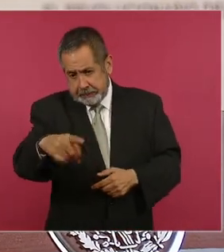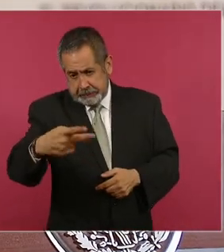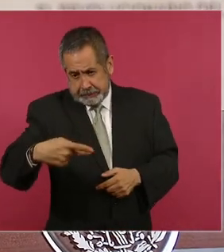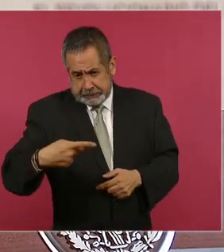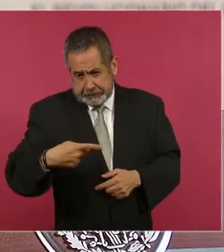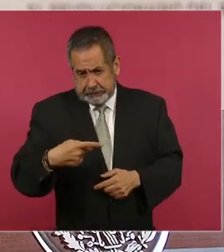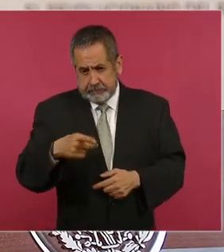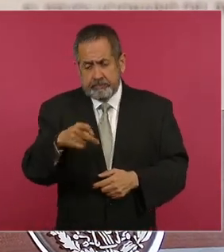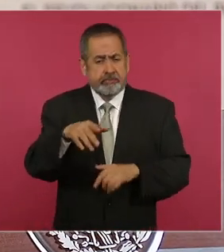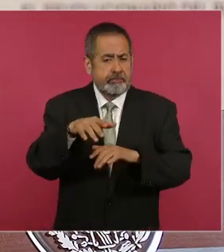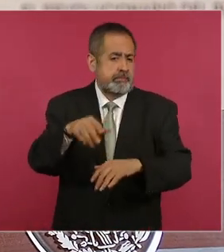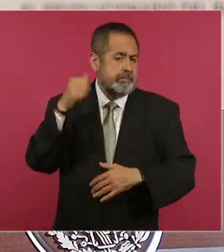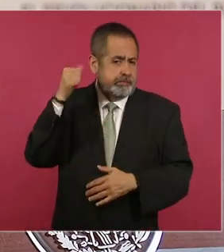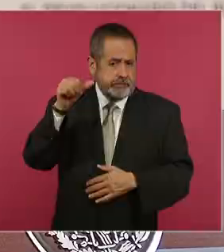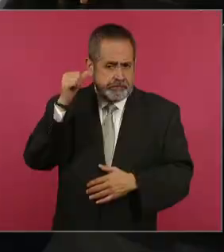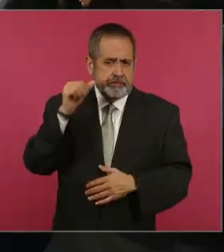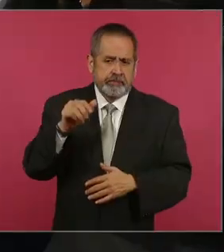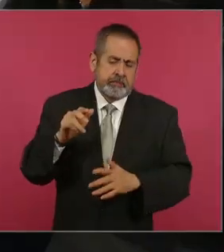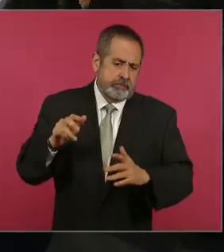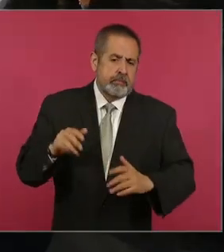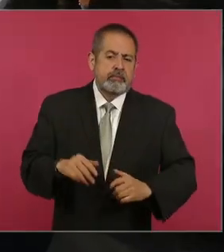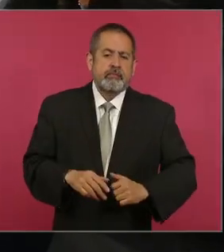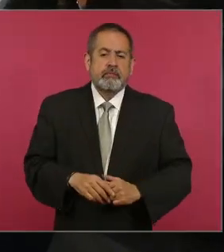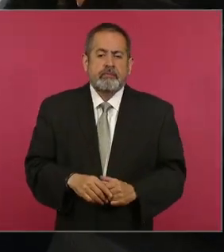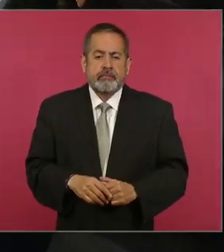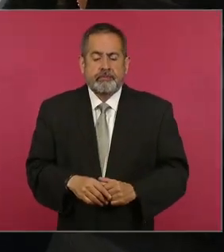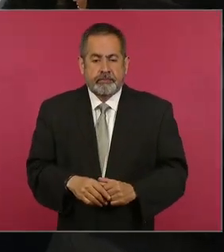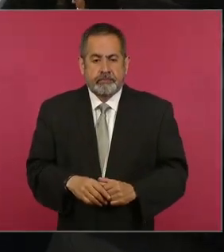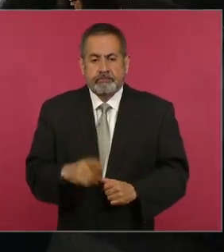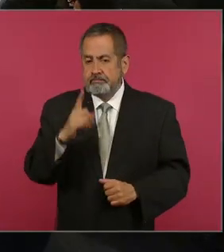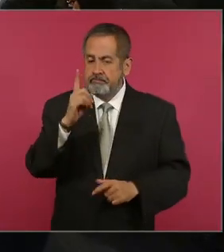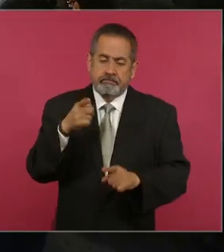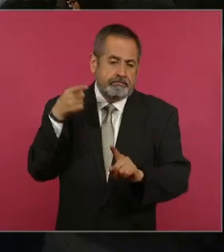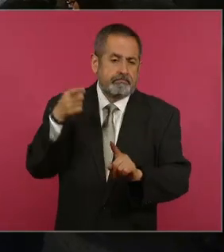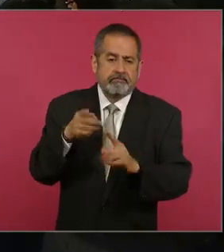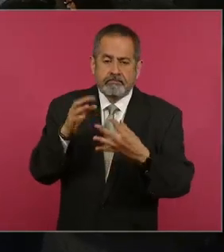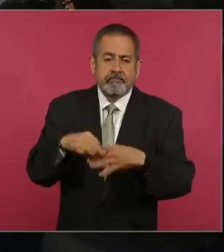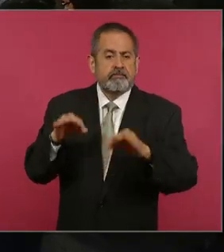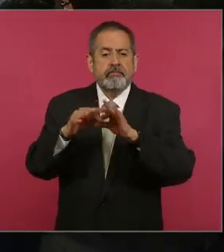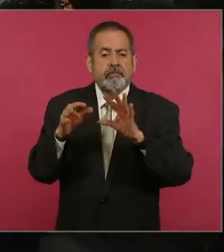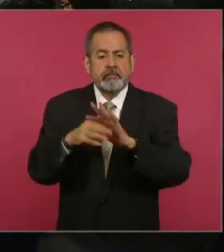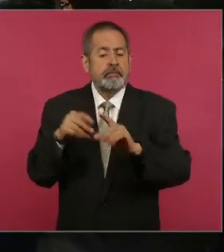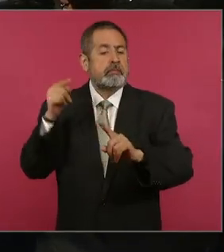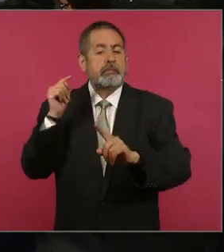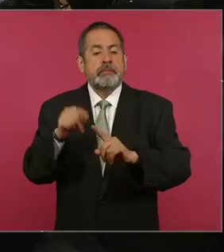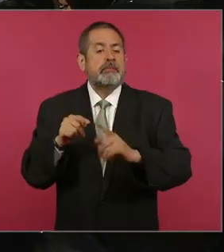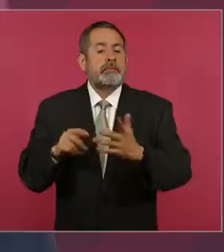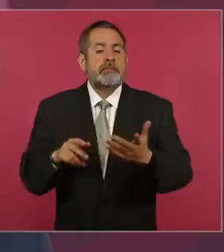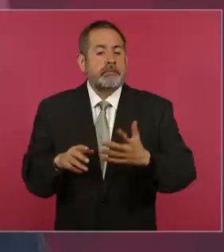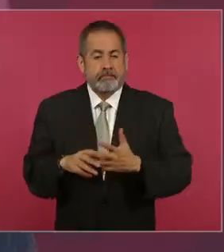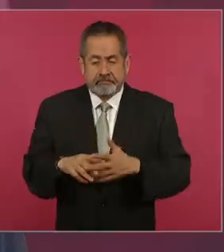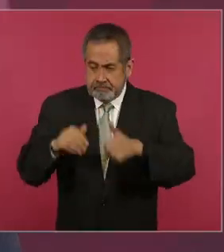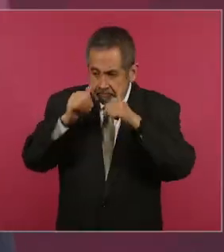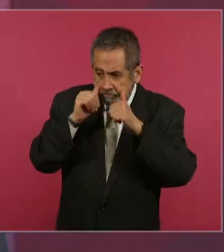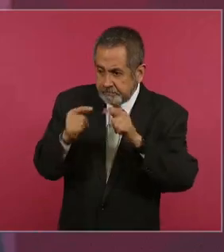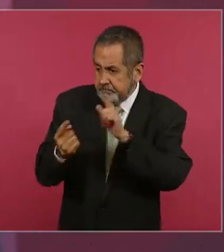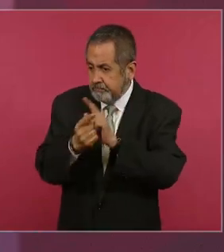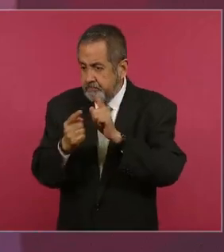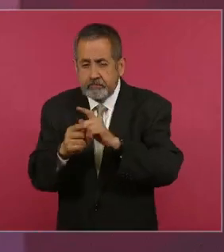de Acapulco, porque lo que importa es atender